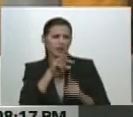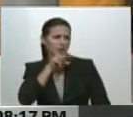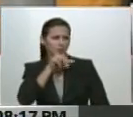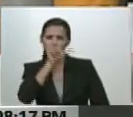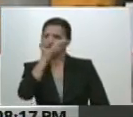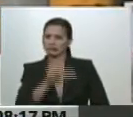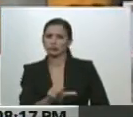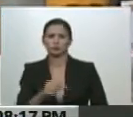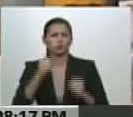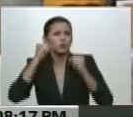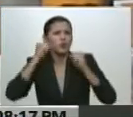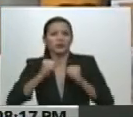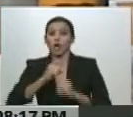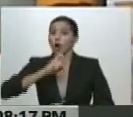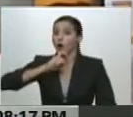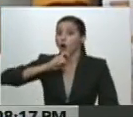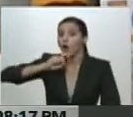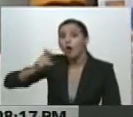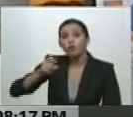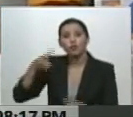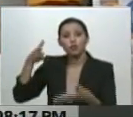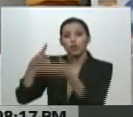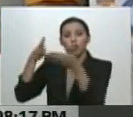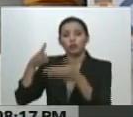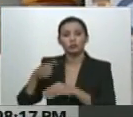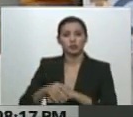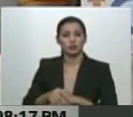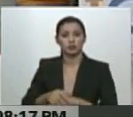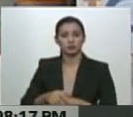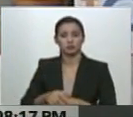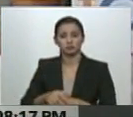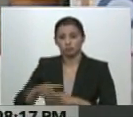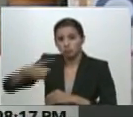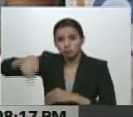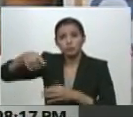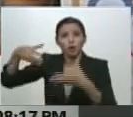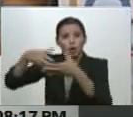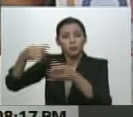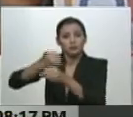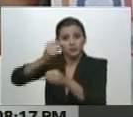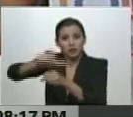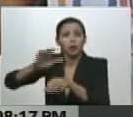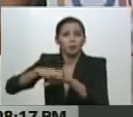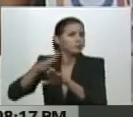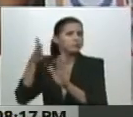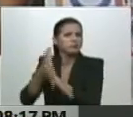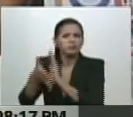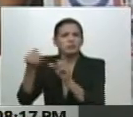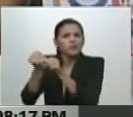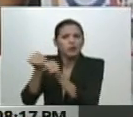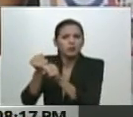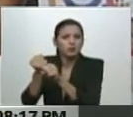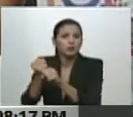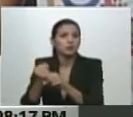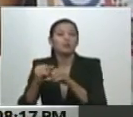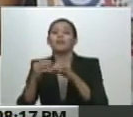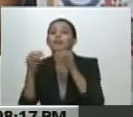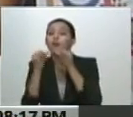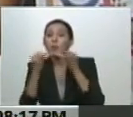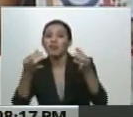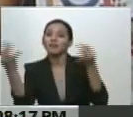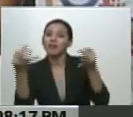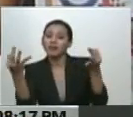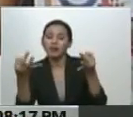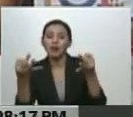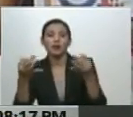la violencia contra quienes tienen como oficio llevar la realidad a manos, ojos y oídos de un